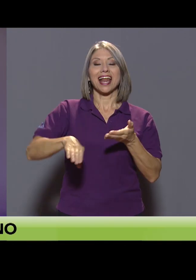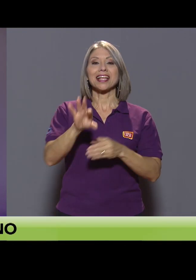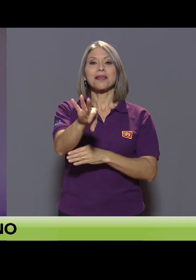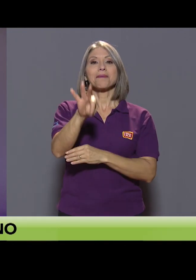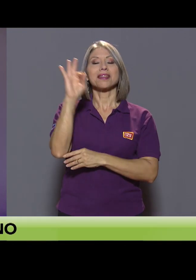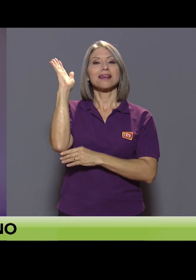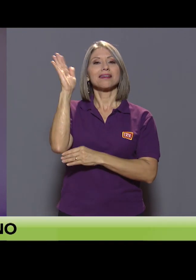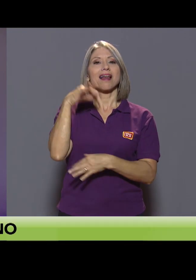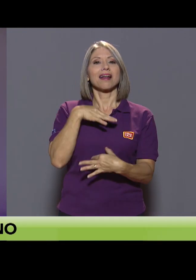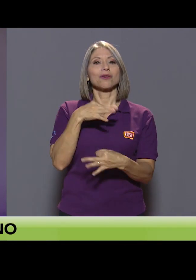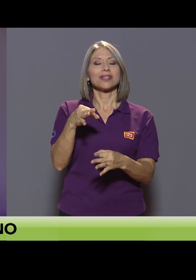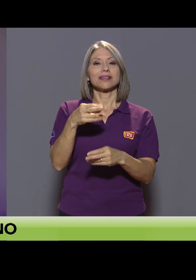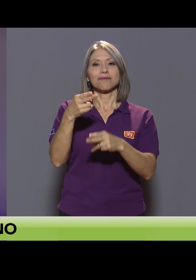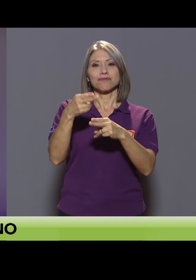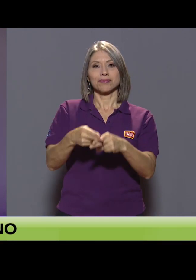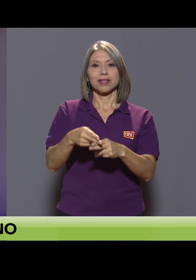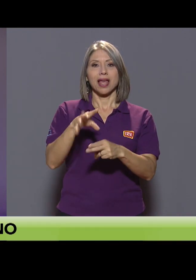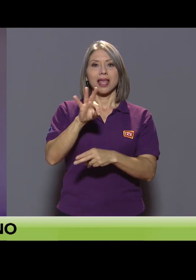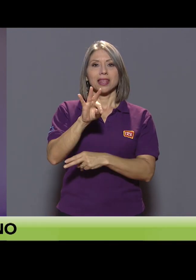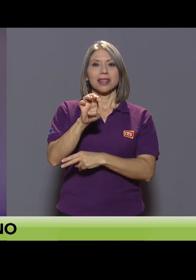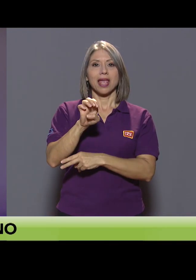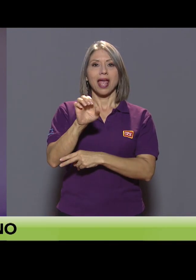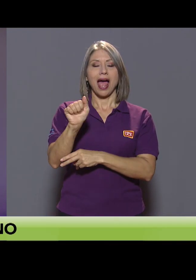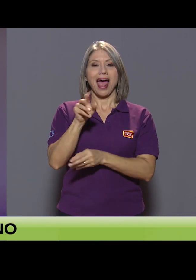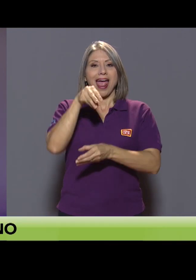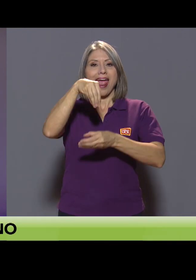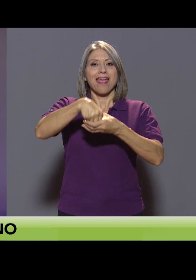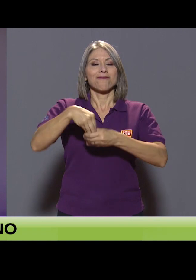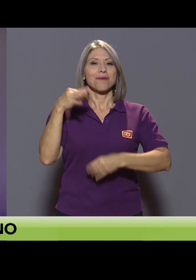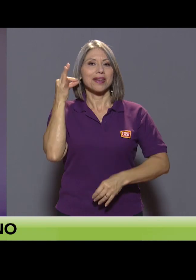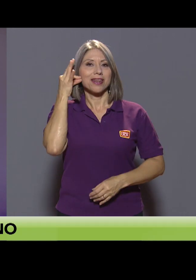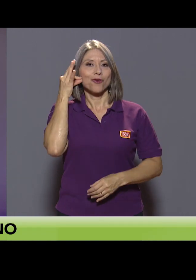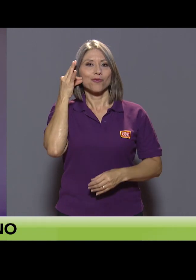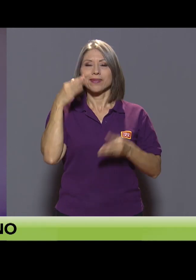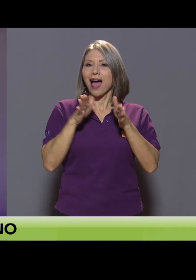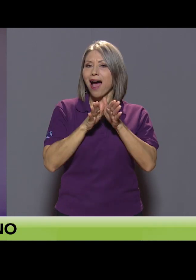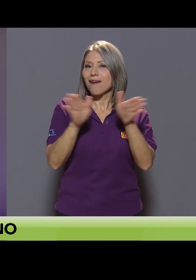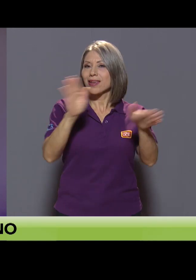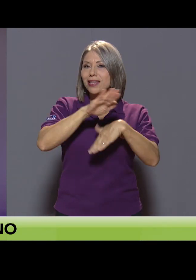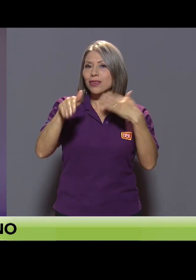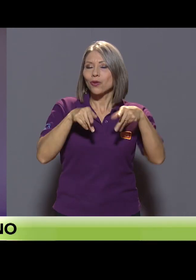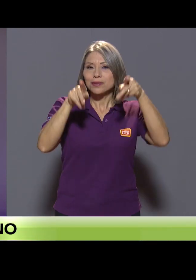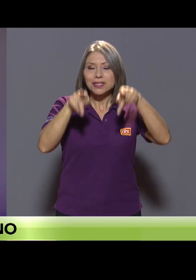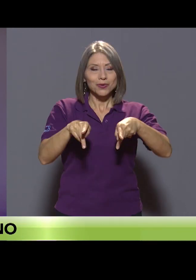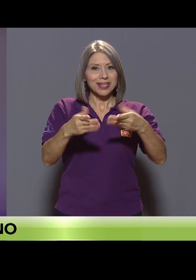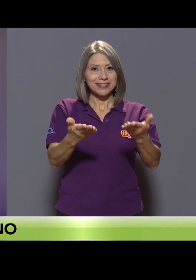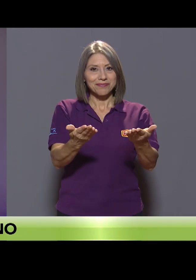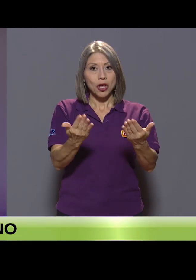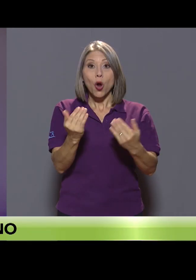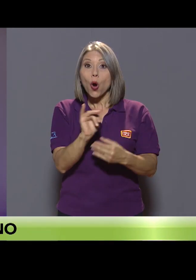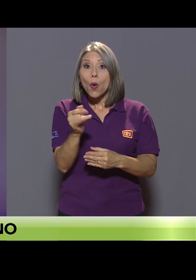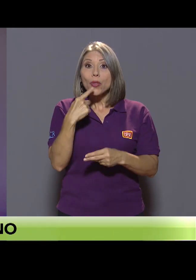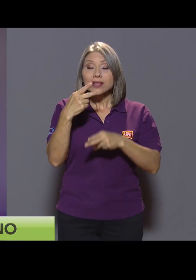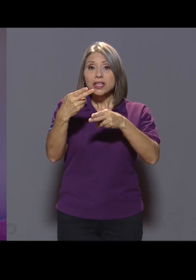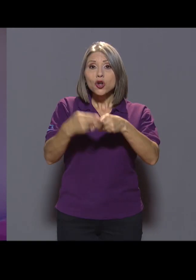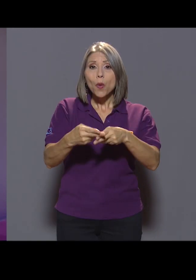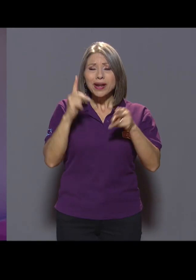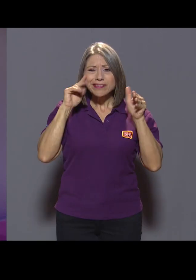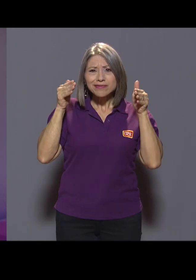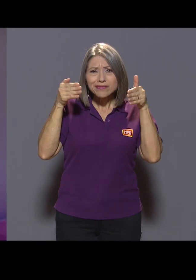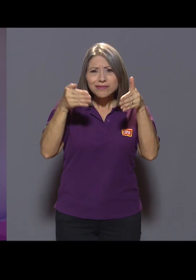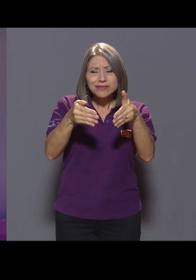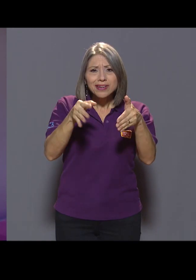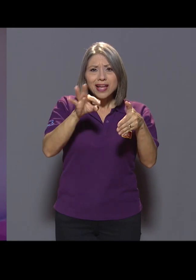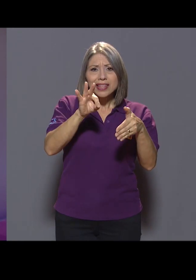a la charla gratuita, el TEA en Femenino, la cual está abierta a todo el público. Como su nombre lo dice, la charla se enfocará en el